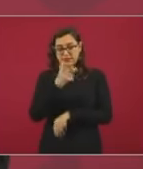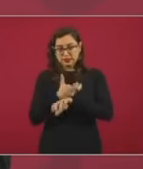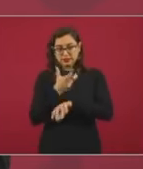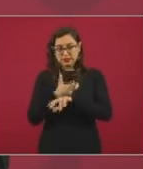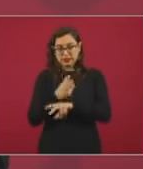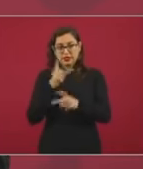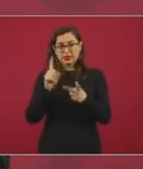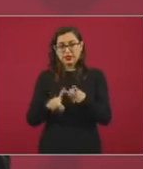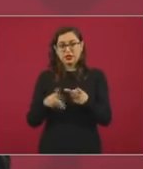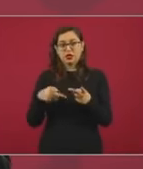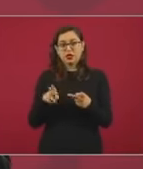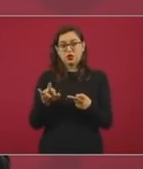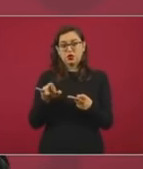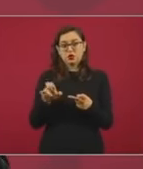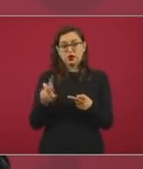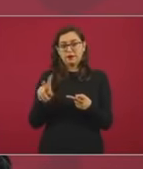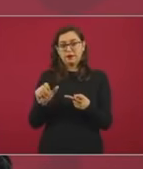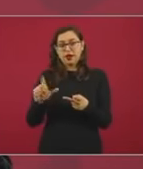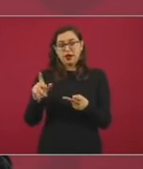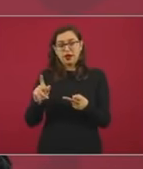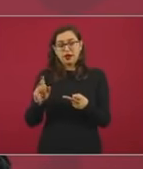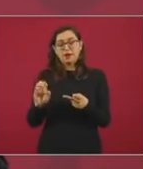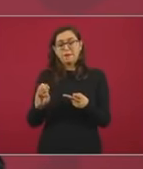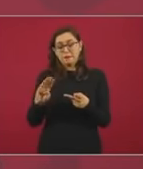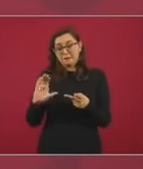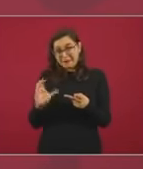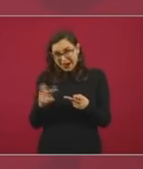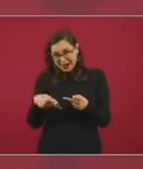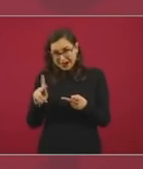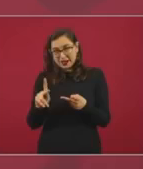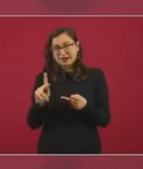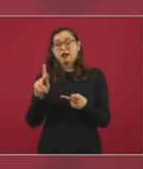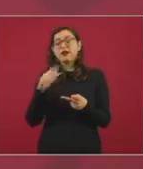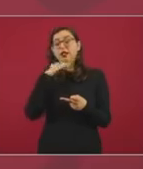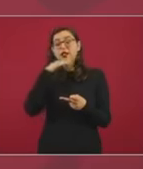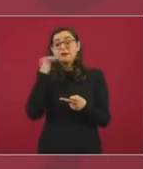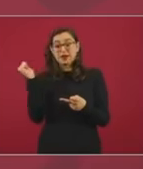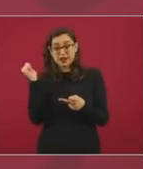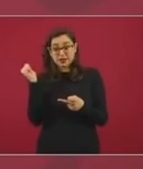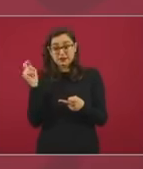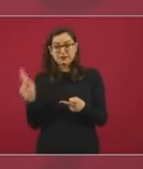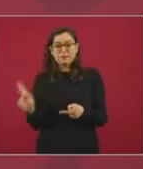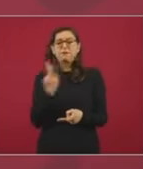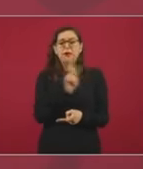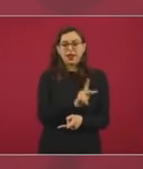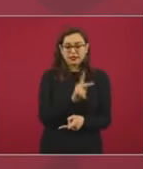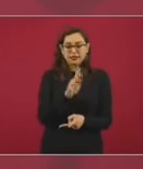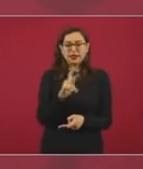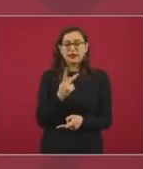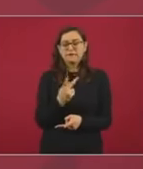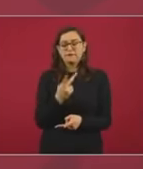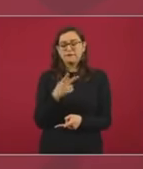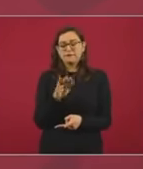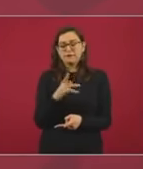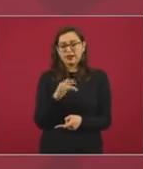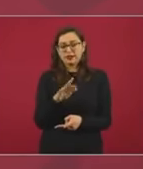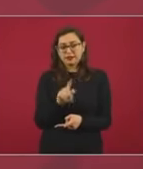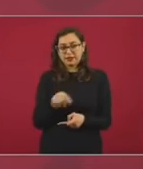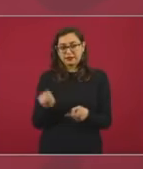muy importante, es alemana, es una tecnología parecida a la de Pfizer, y la